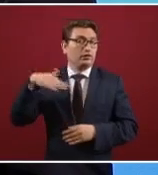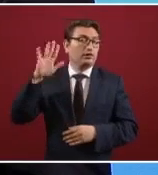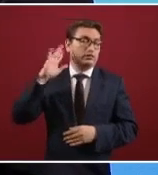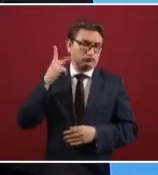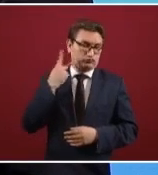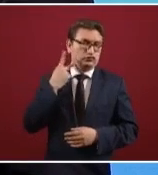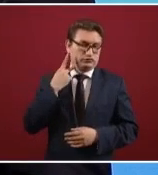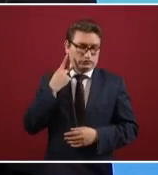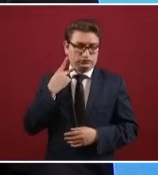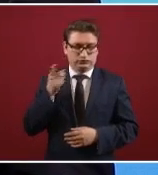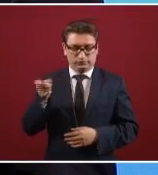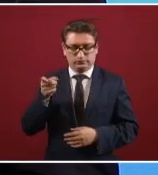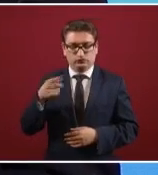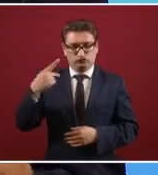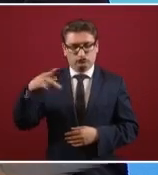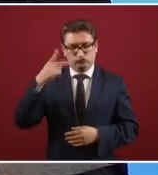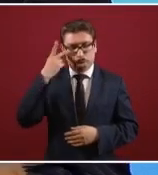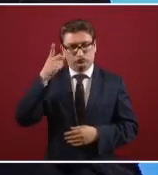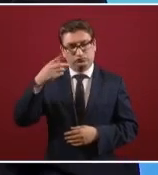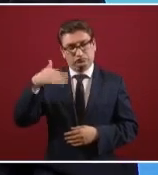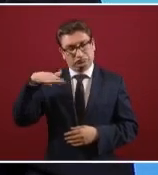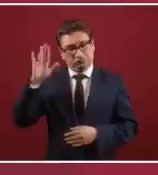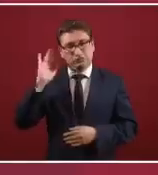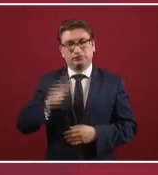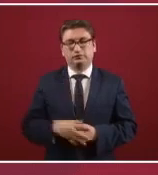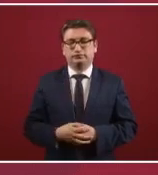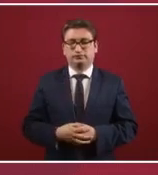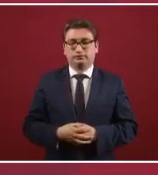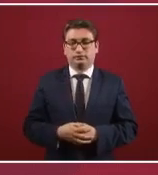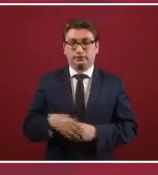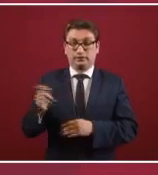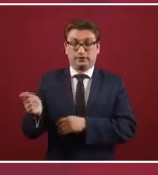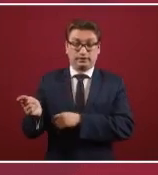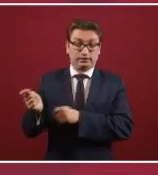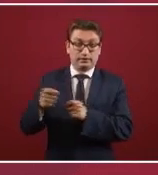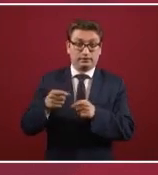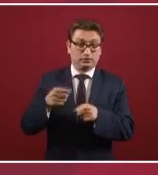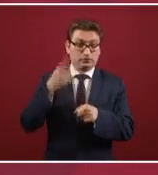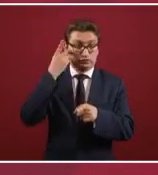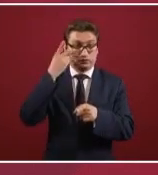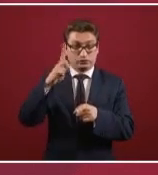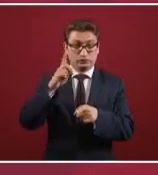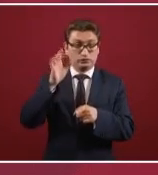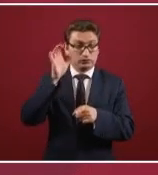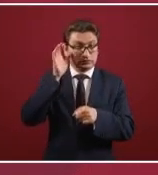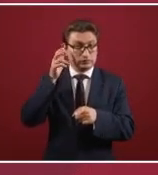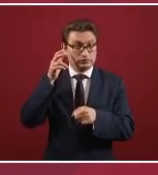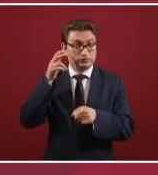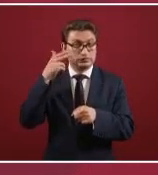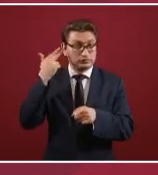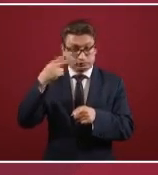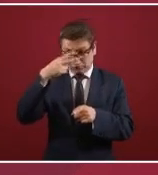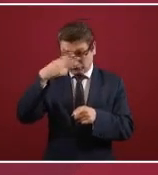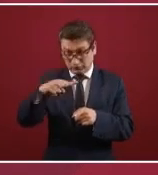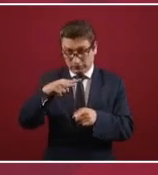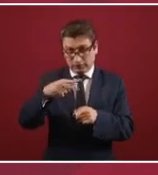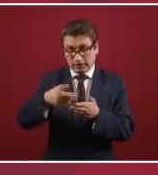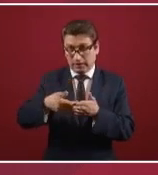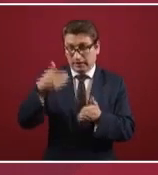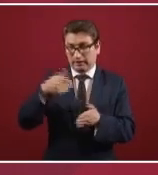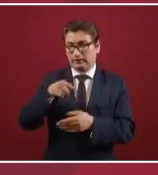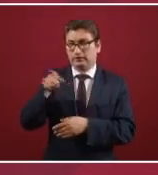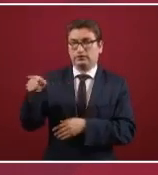que antes de ser de el ciudadano chino mexicano